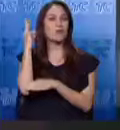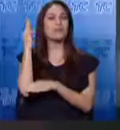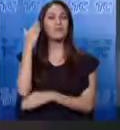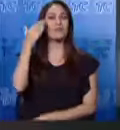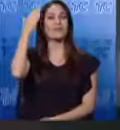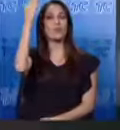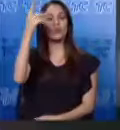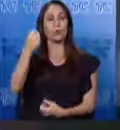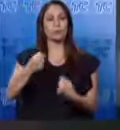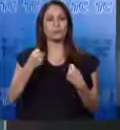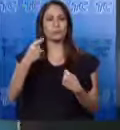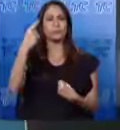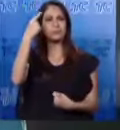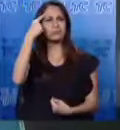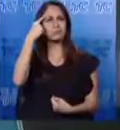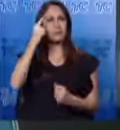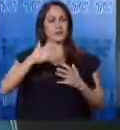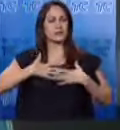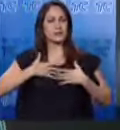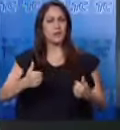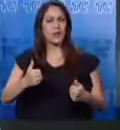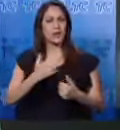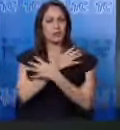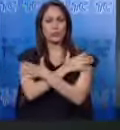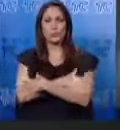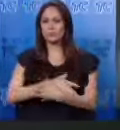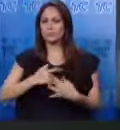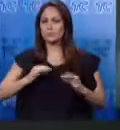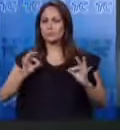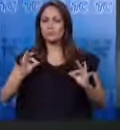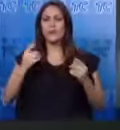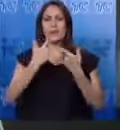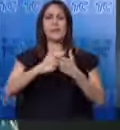futuro, para que sea sano de cuerpo y